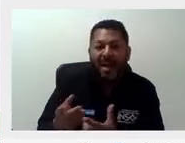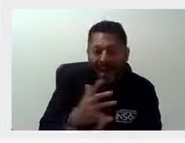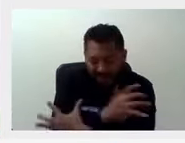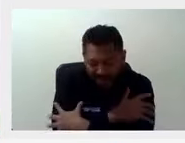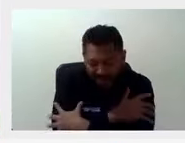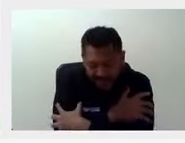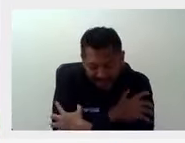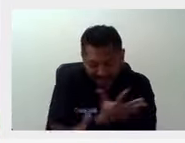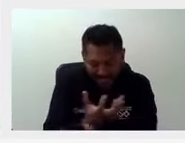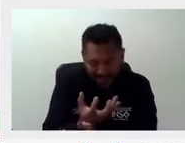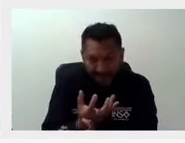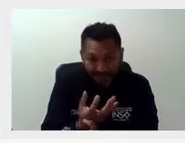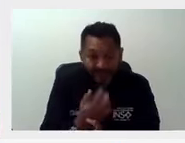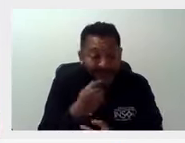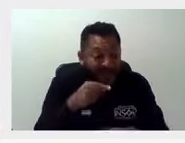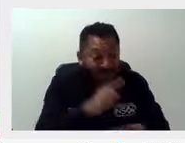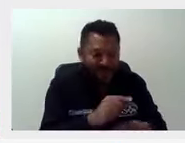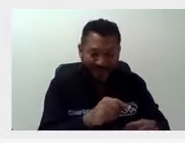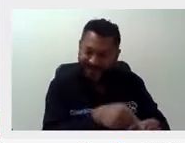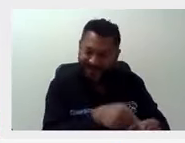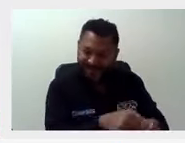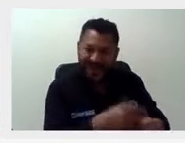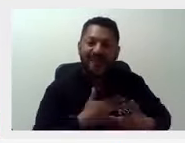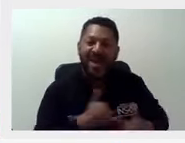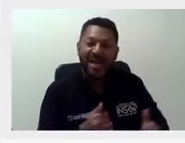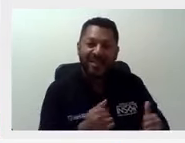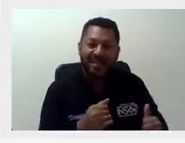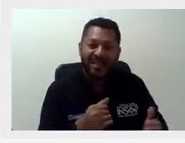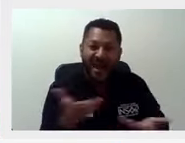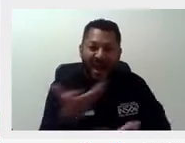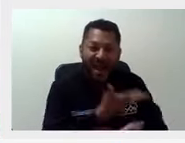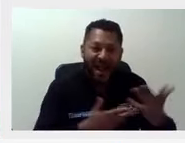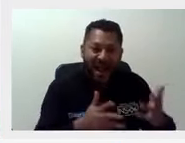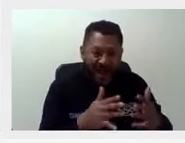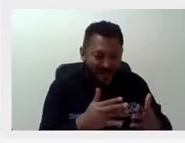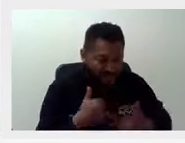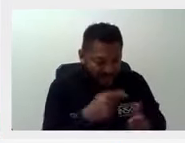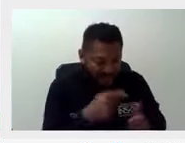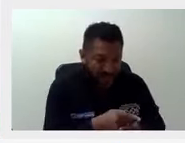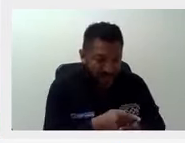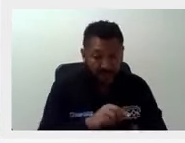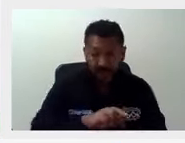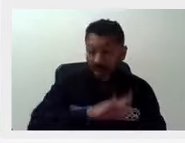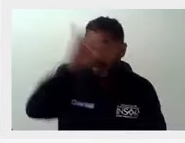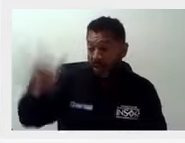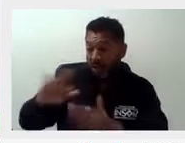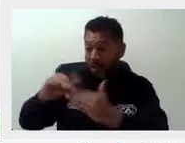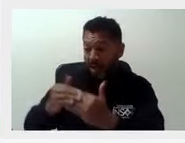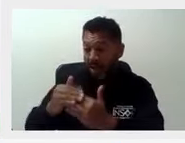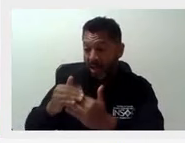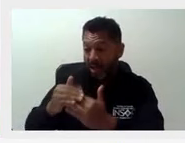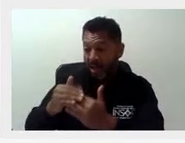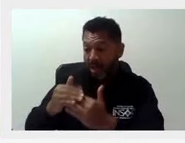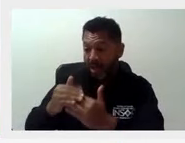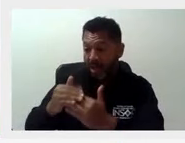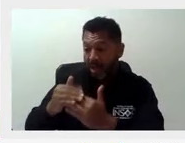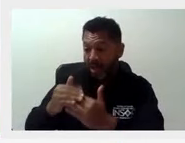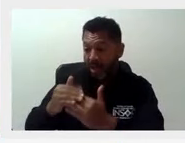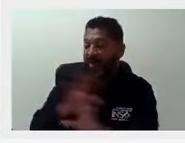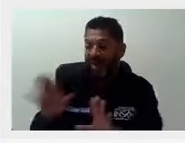muy feliz. Y creo que eso demuestra que la escuela es mucho más que academia pura, ¿no? Es